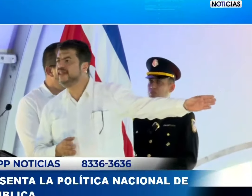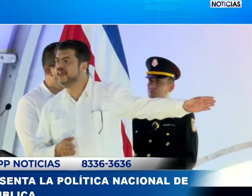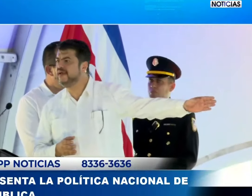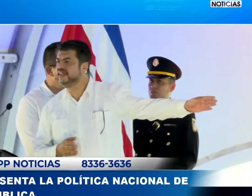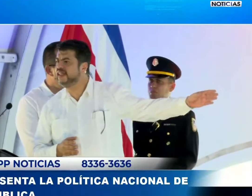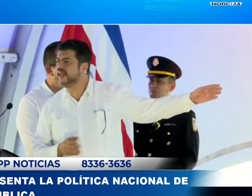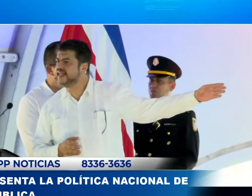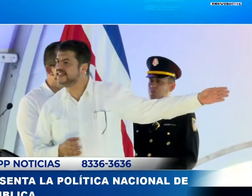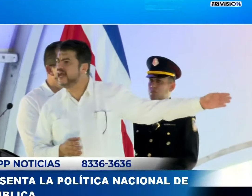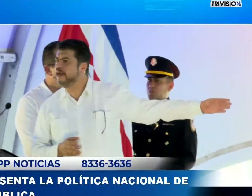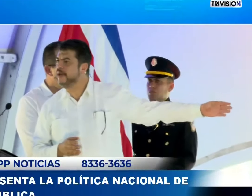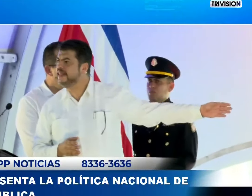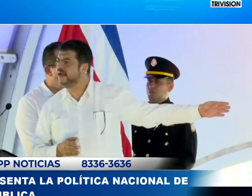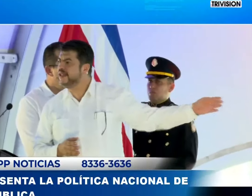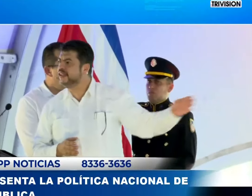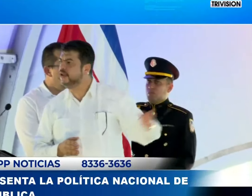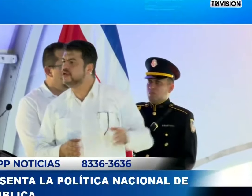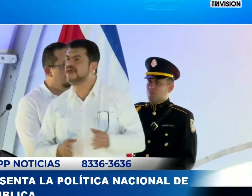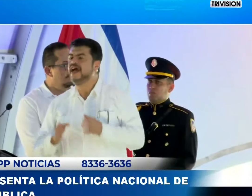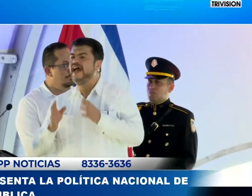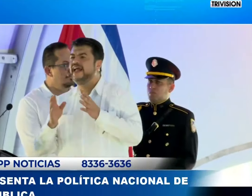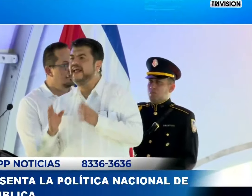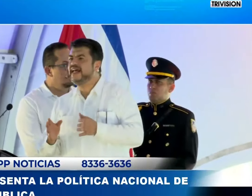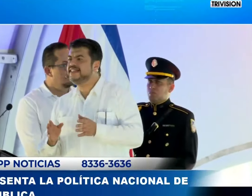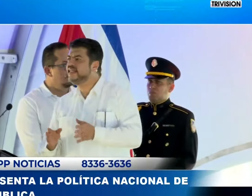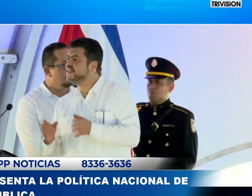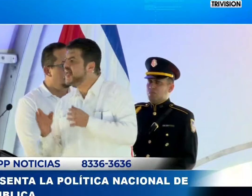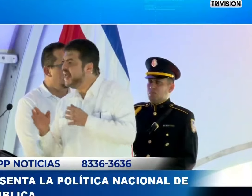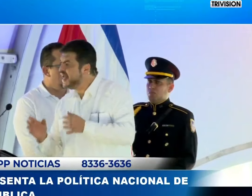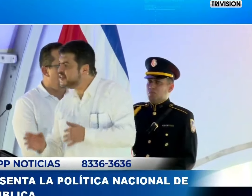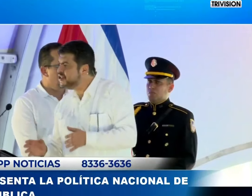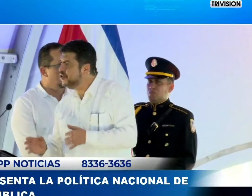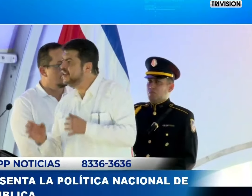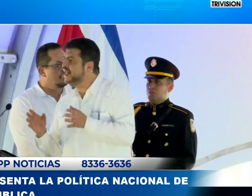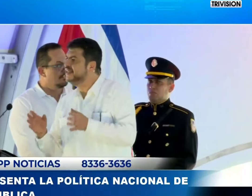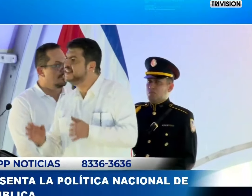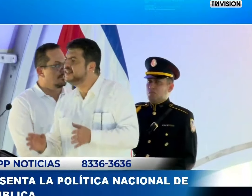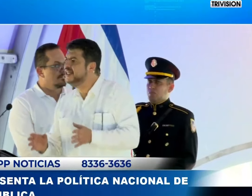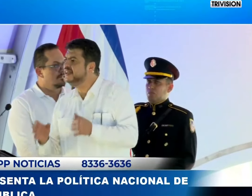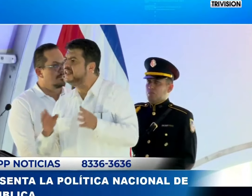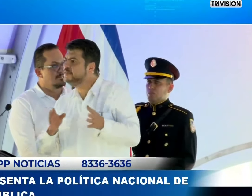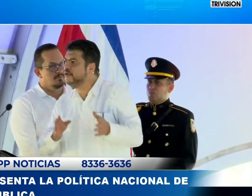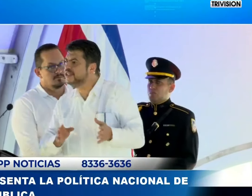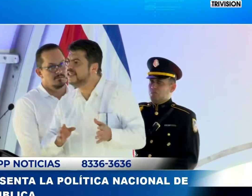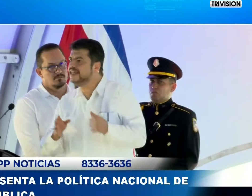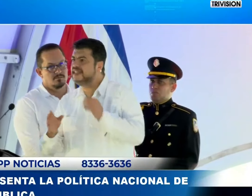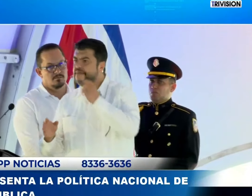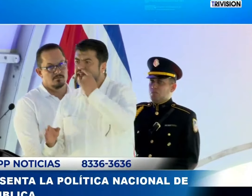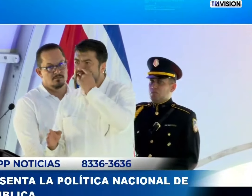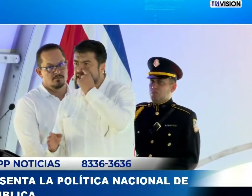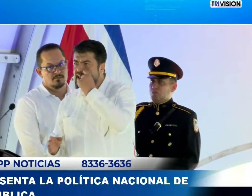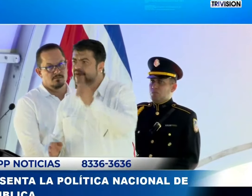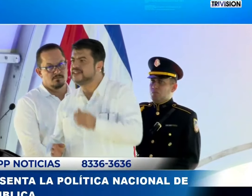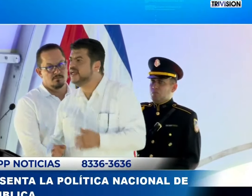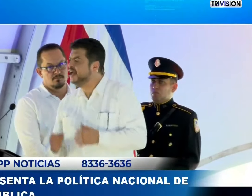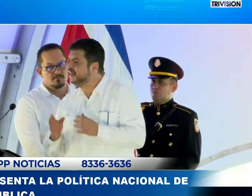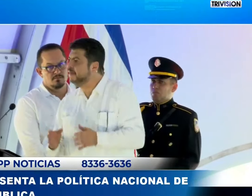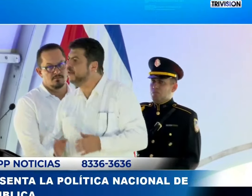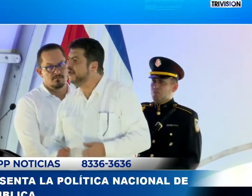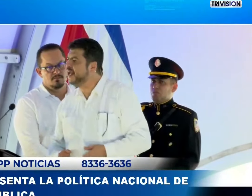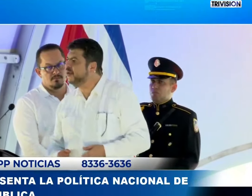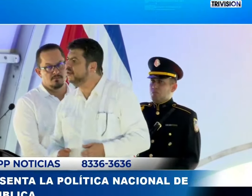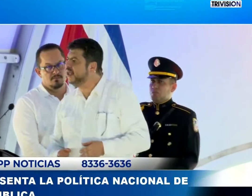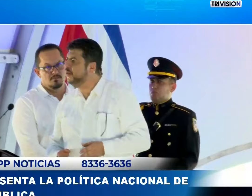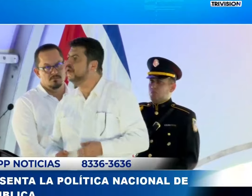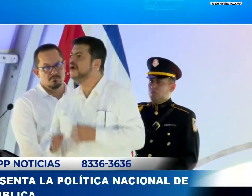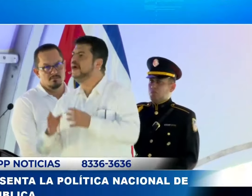año 2023 al 2022, gracias a la acción de las distintas policías administrativas del